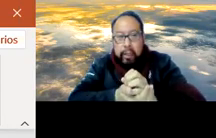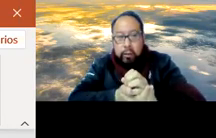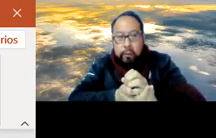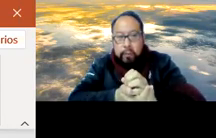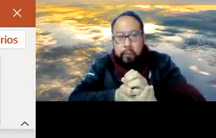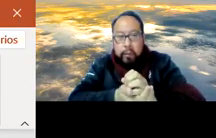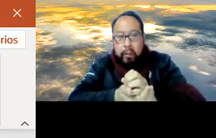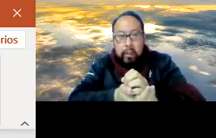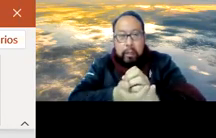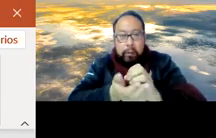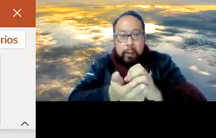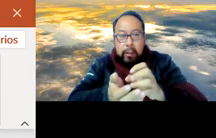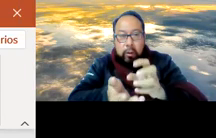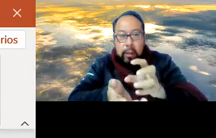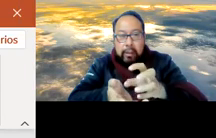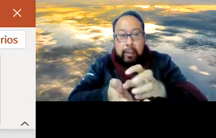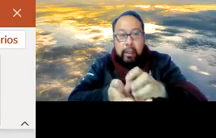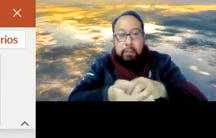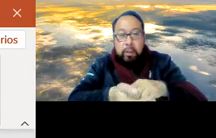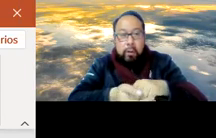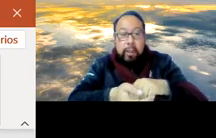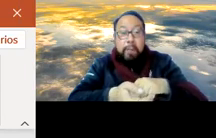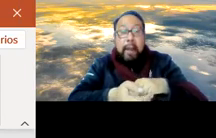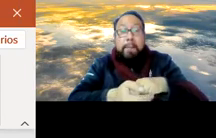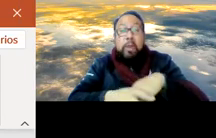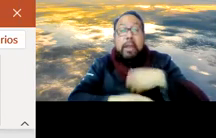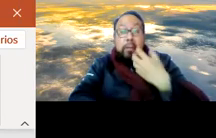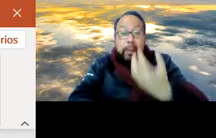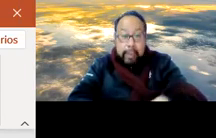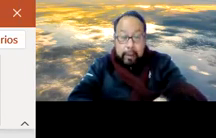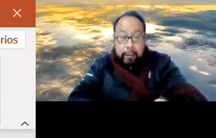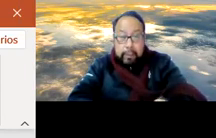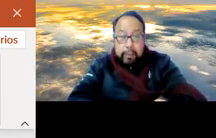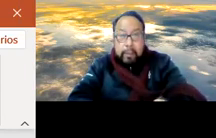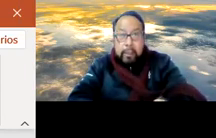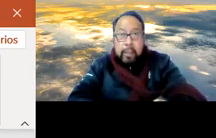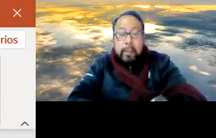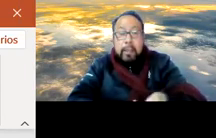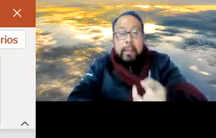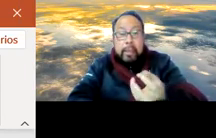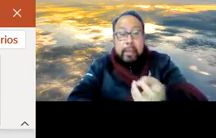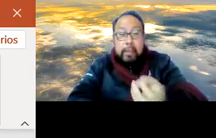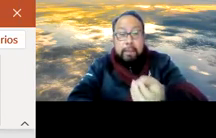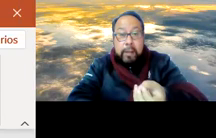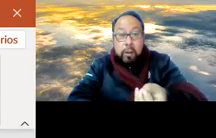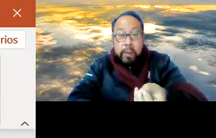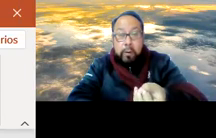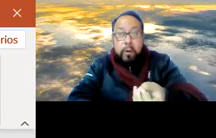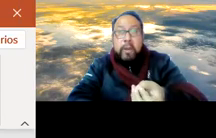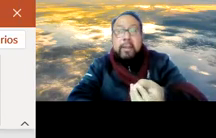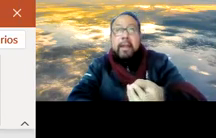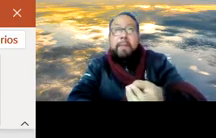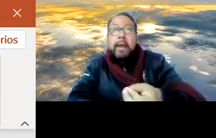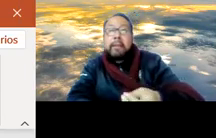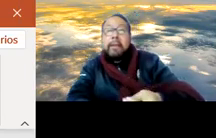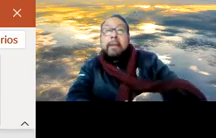estudio de caso y vamos a meter todas las técnicas metodológicas para poder explicar precisamente ese fenómeno.